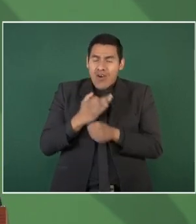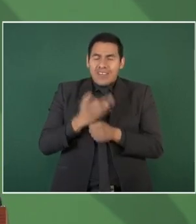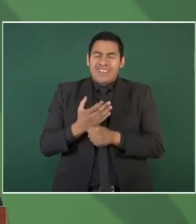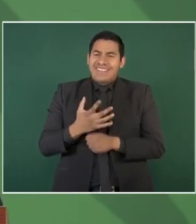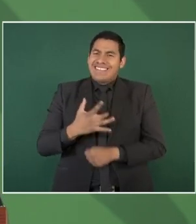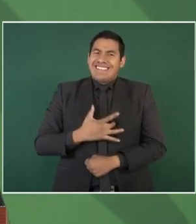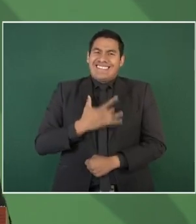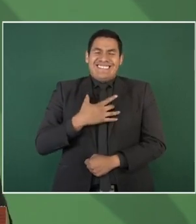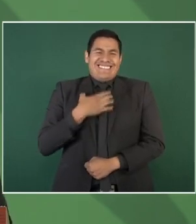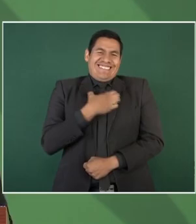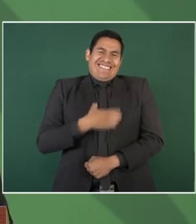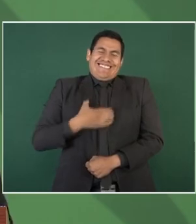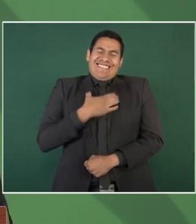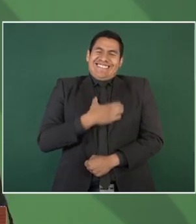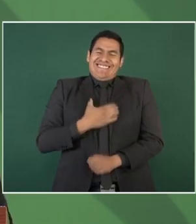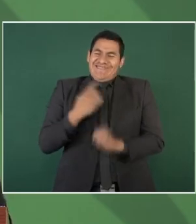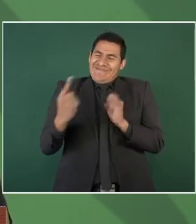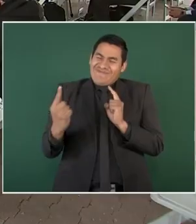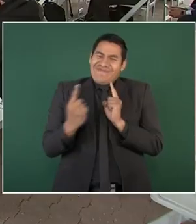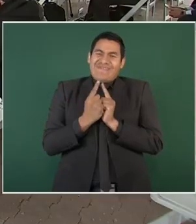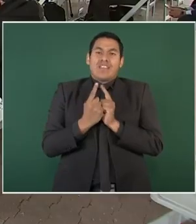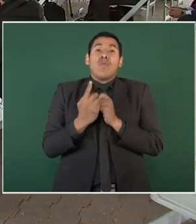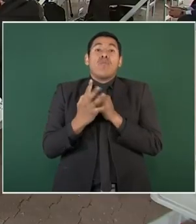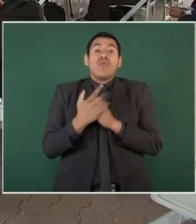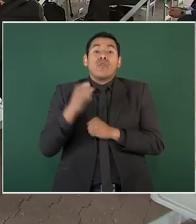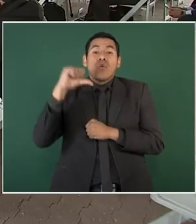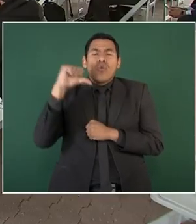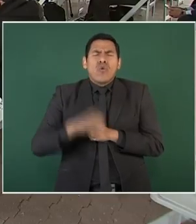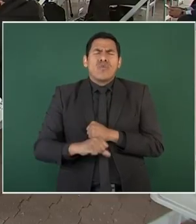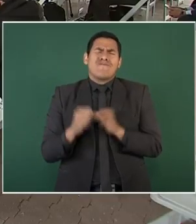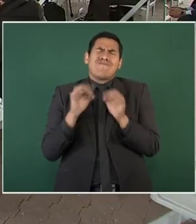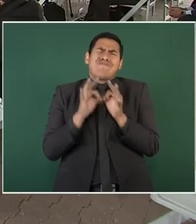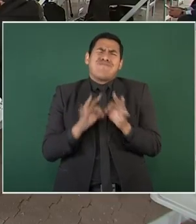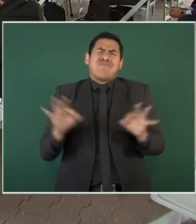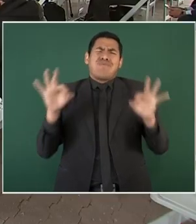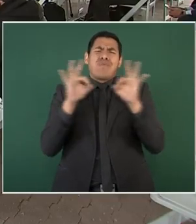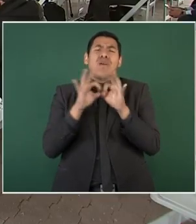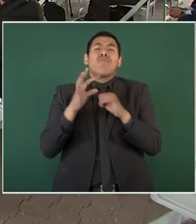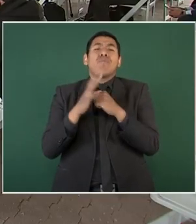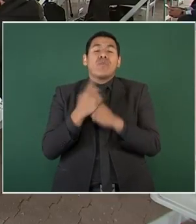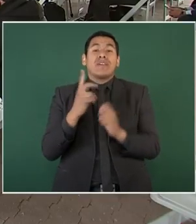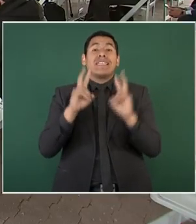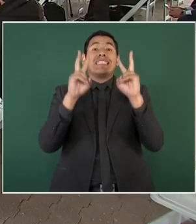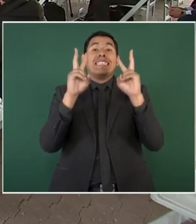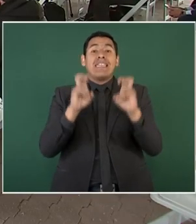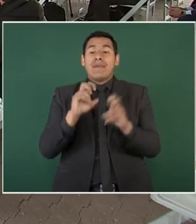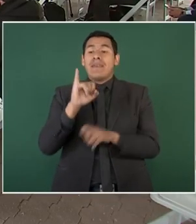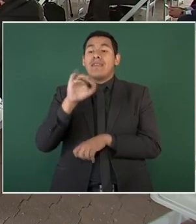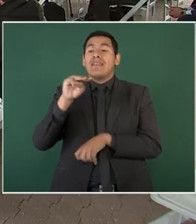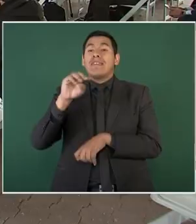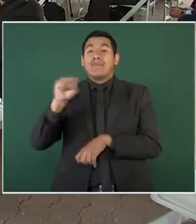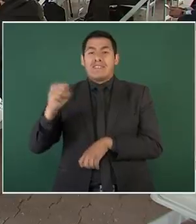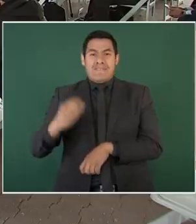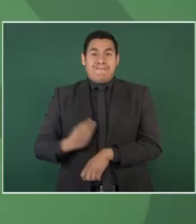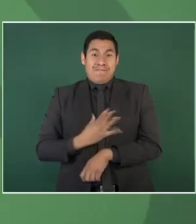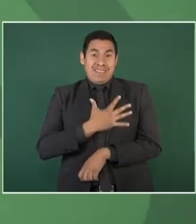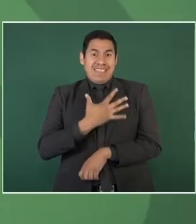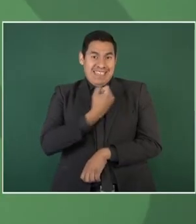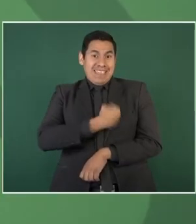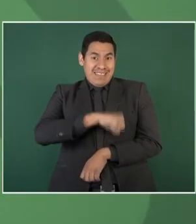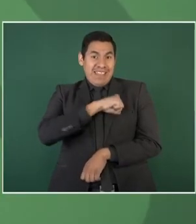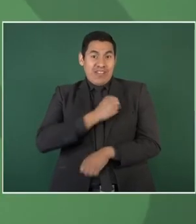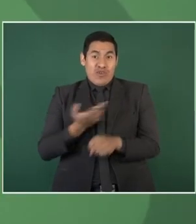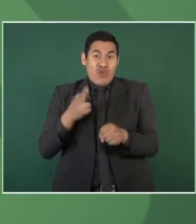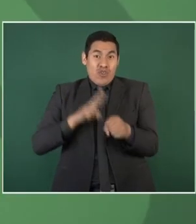una vez más en este momento histórico, cuando el plan de salud del IMSS Bienestar se está materializando en